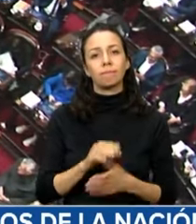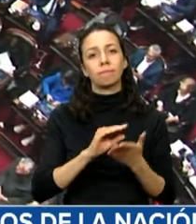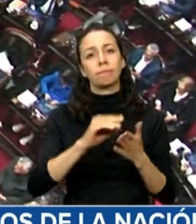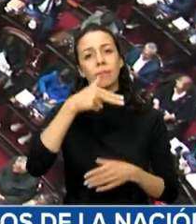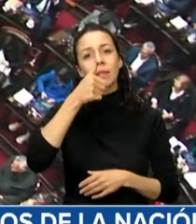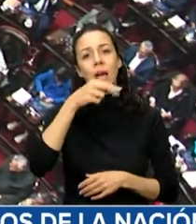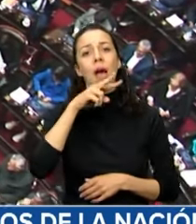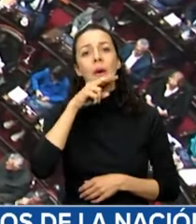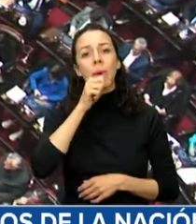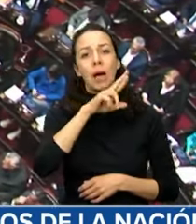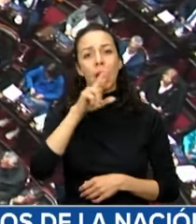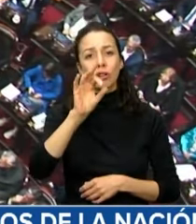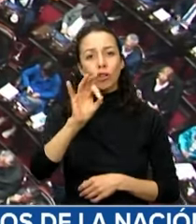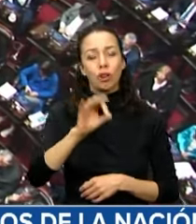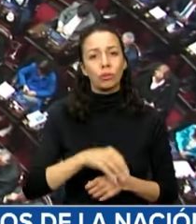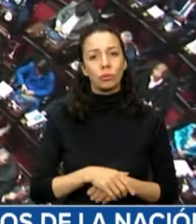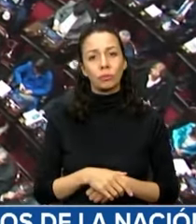diputada Navarro,